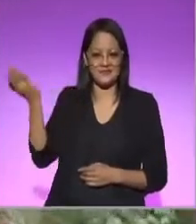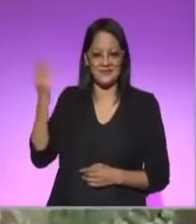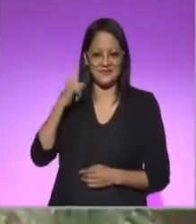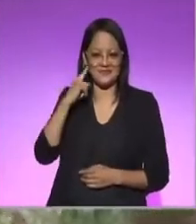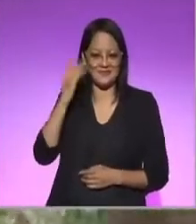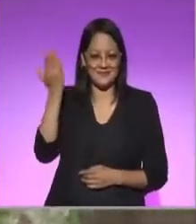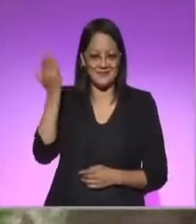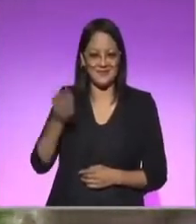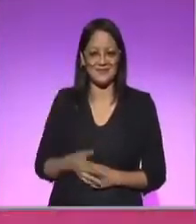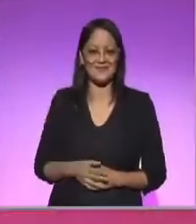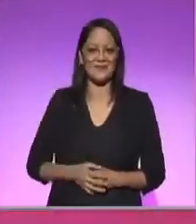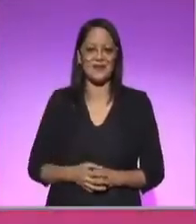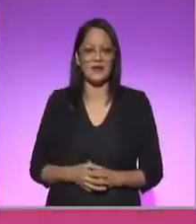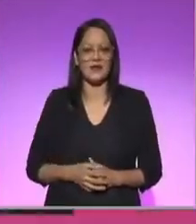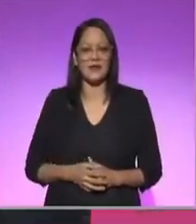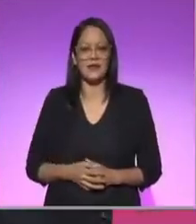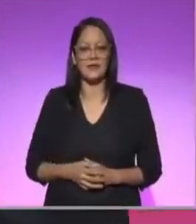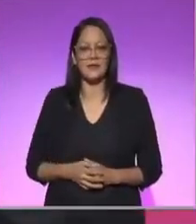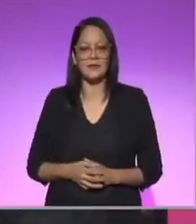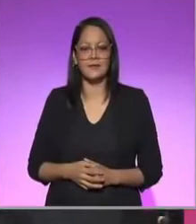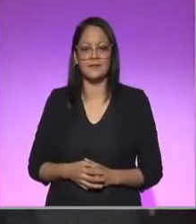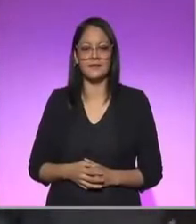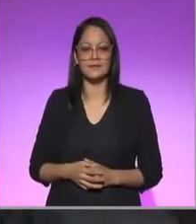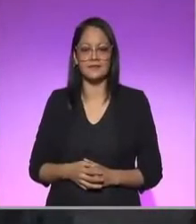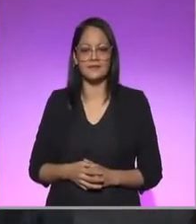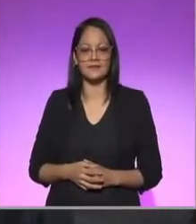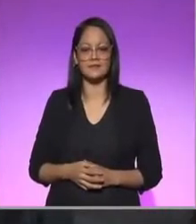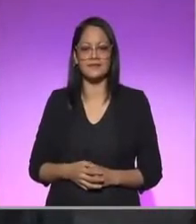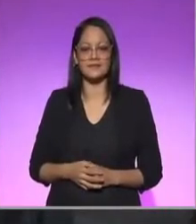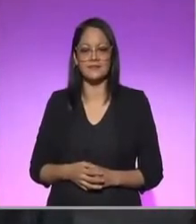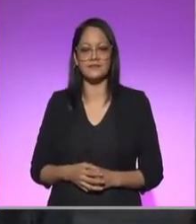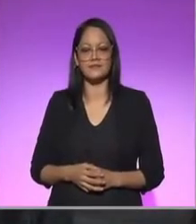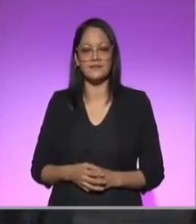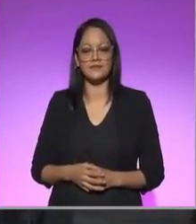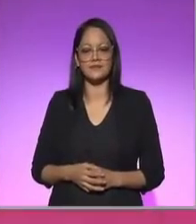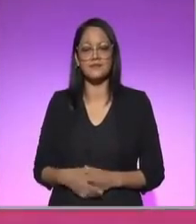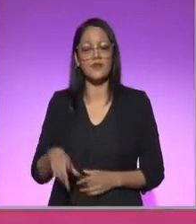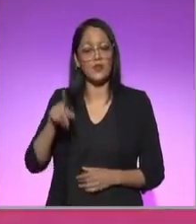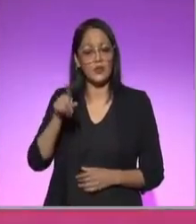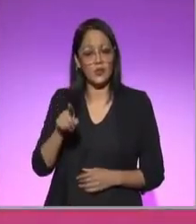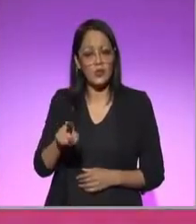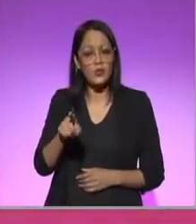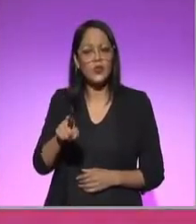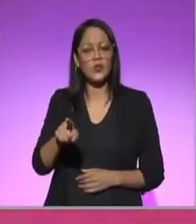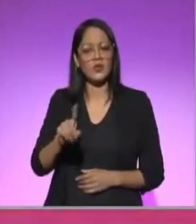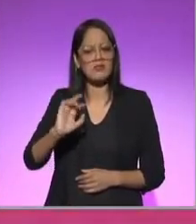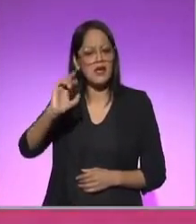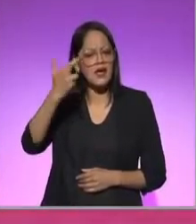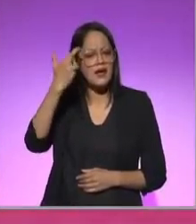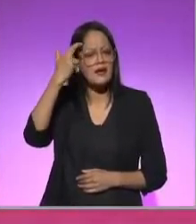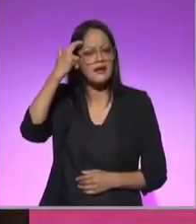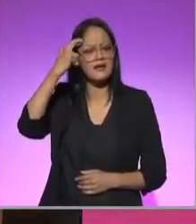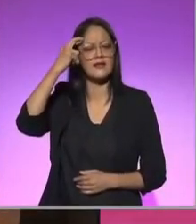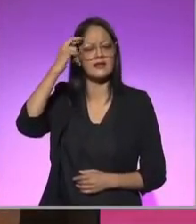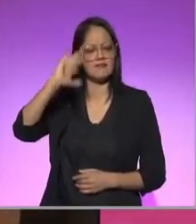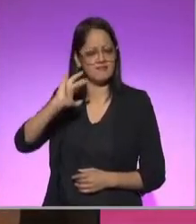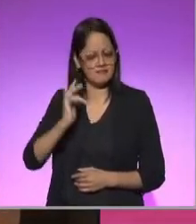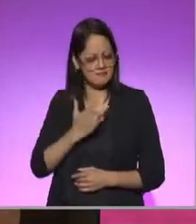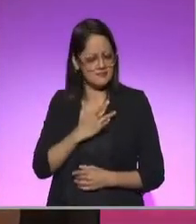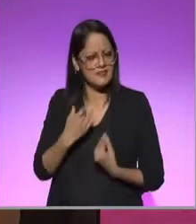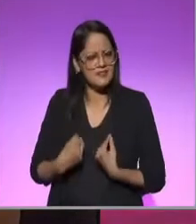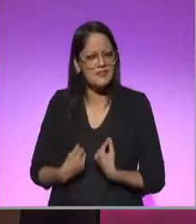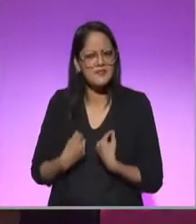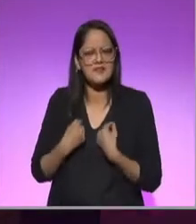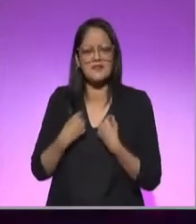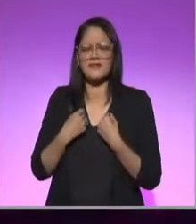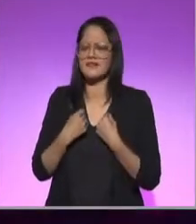Tu recuerdo sigue vivo, no consigo